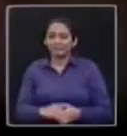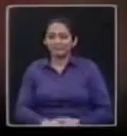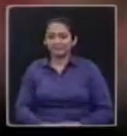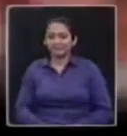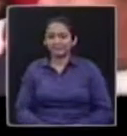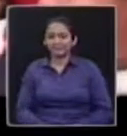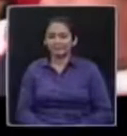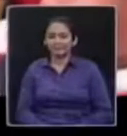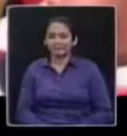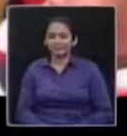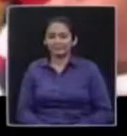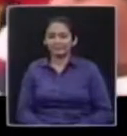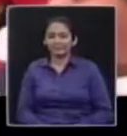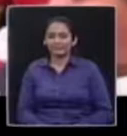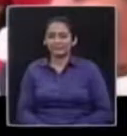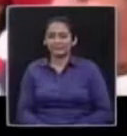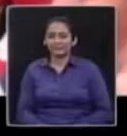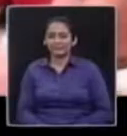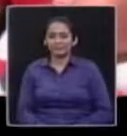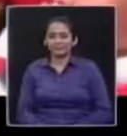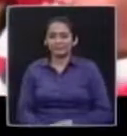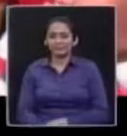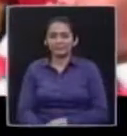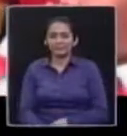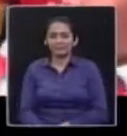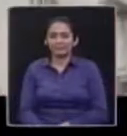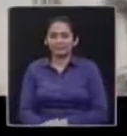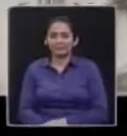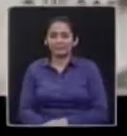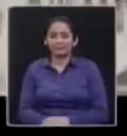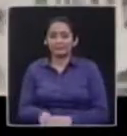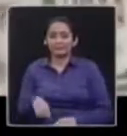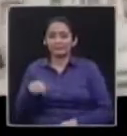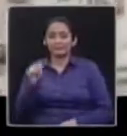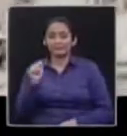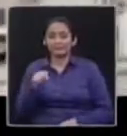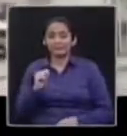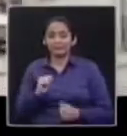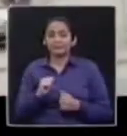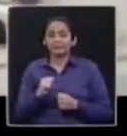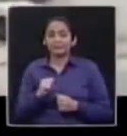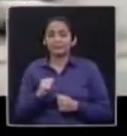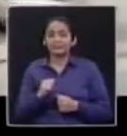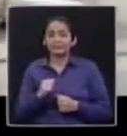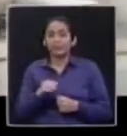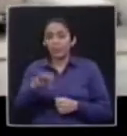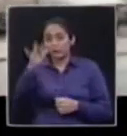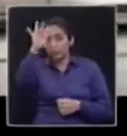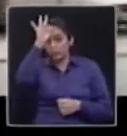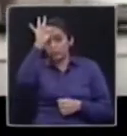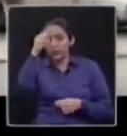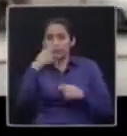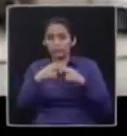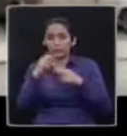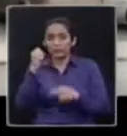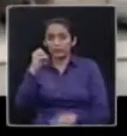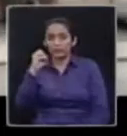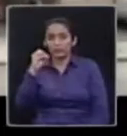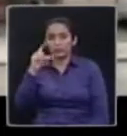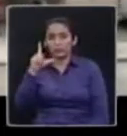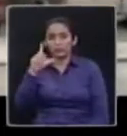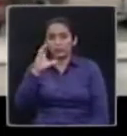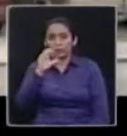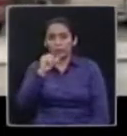recuperación. En Ecuador, este proyecto está ubicado estratégicamente atrás del Hospital de Solca y cuenta con capacidad para